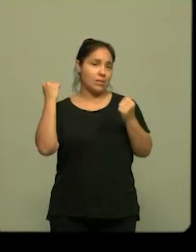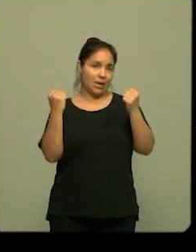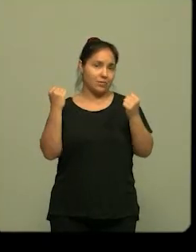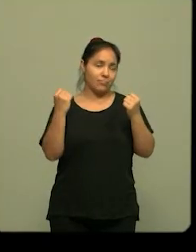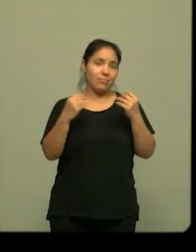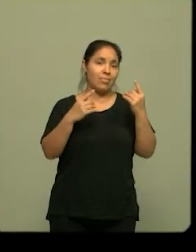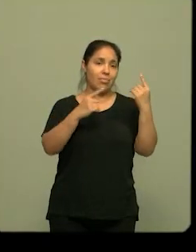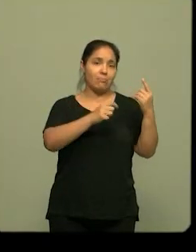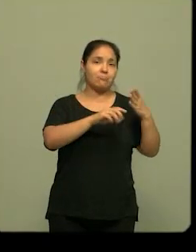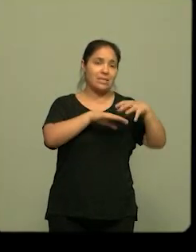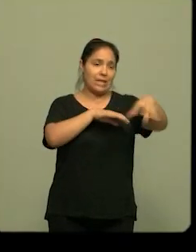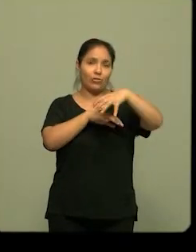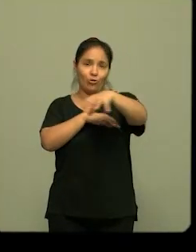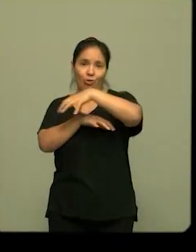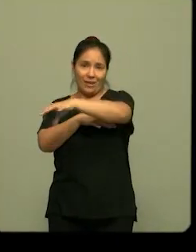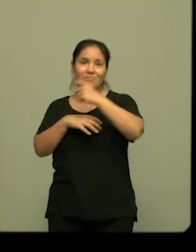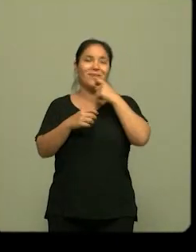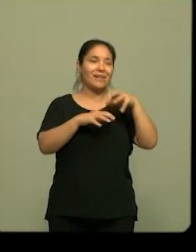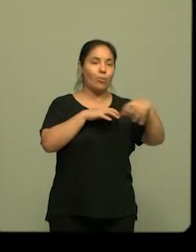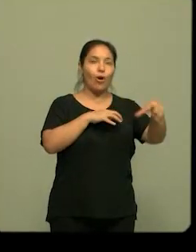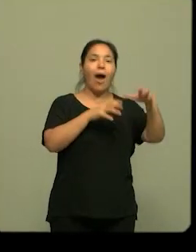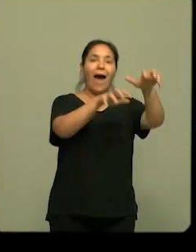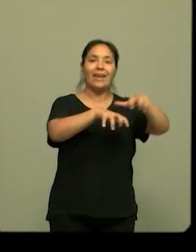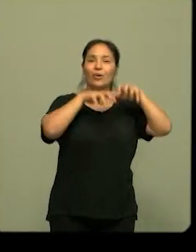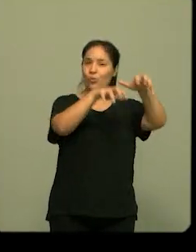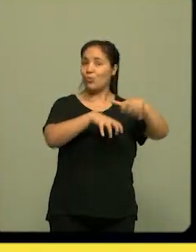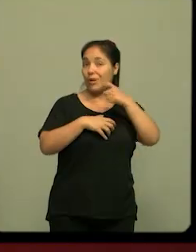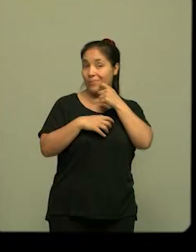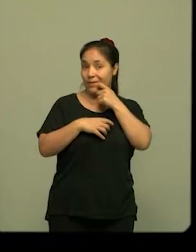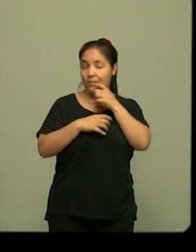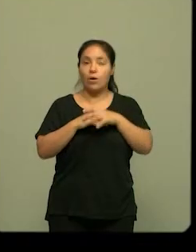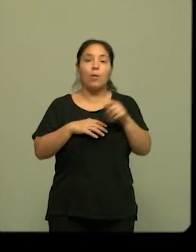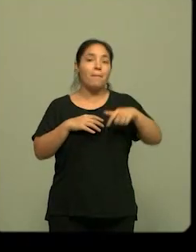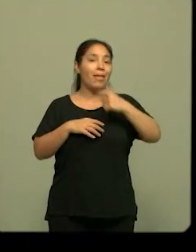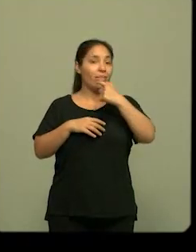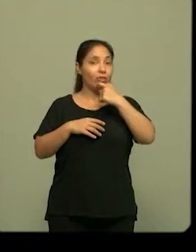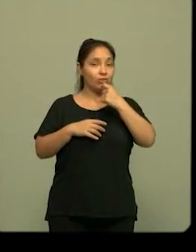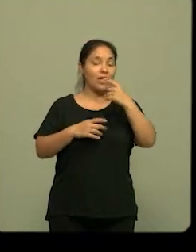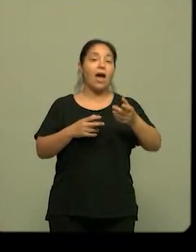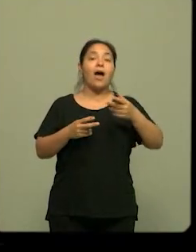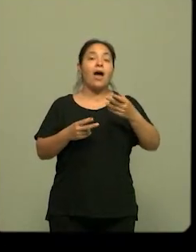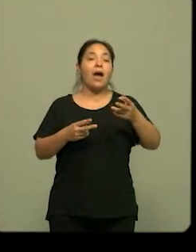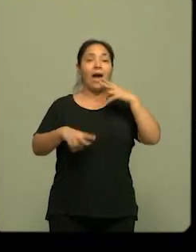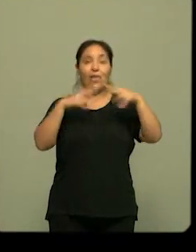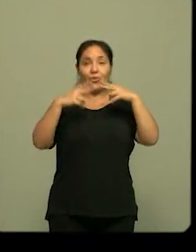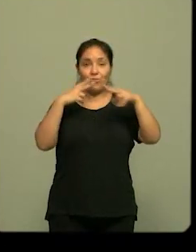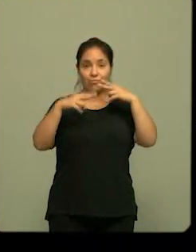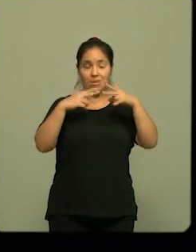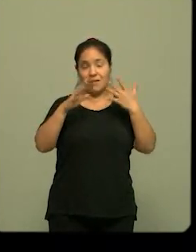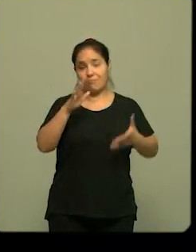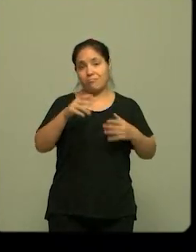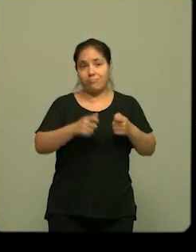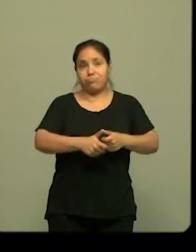Porque vos podés tomar desde la agricultura. Hoy, por ejemplo, Mendoza ha tenido un auge en la gastronomía. Sí. Incluso ya no hablamos de